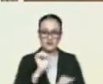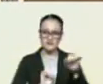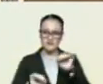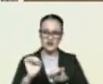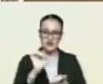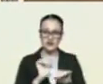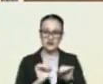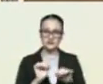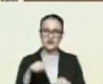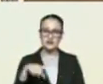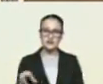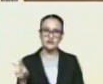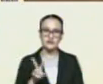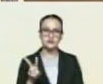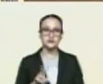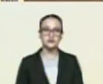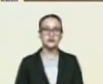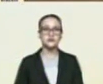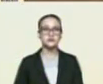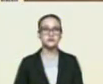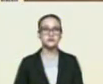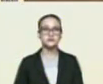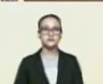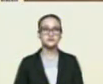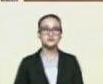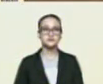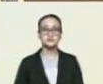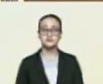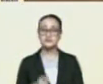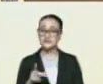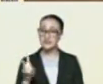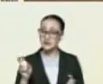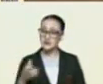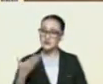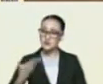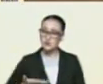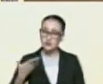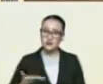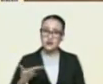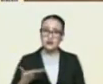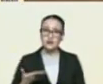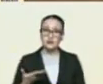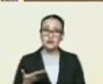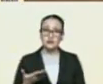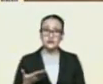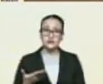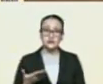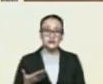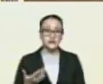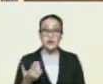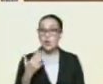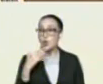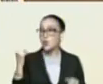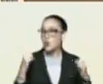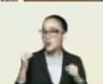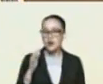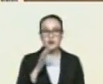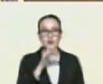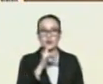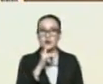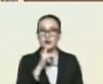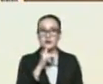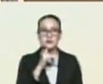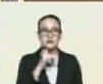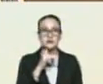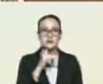la soberanía en Venezuela. Mensaje muy claro. Aquí nadie puede decir que hay dudas, aquí nadie puede decir